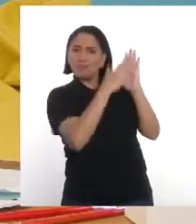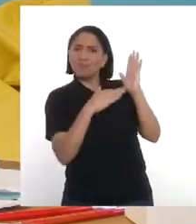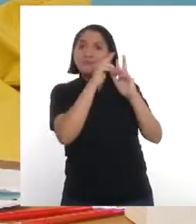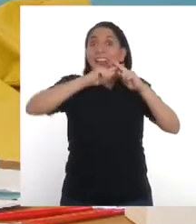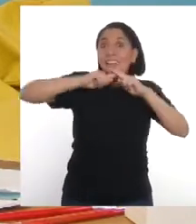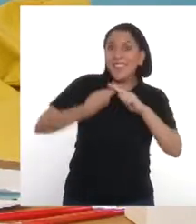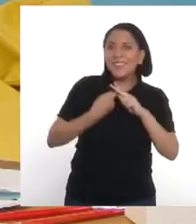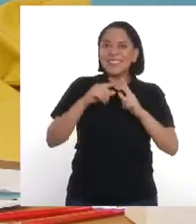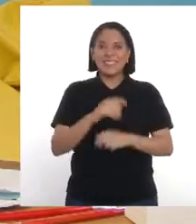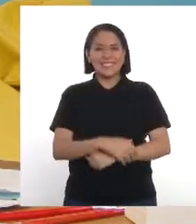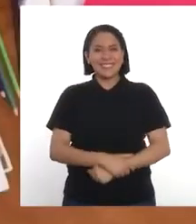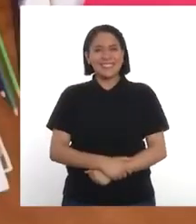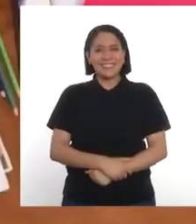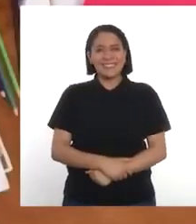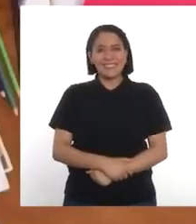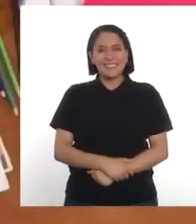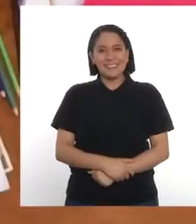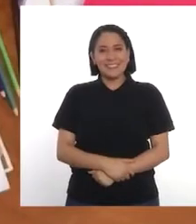manos a la obra.